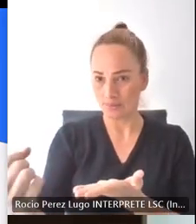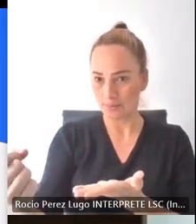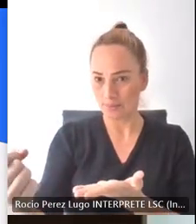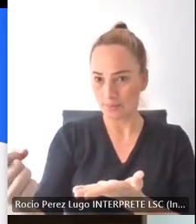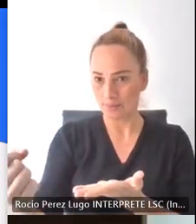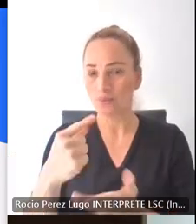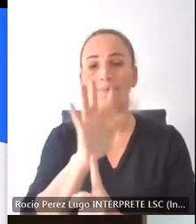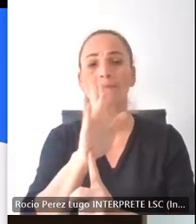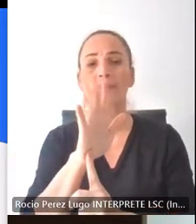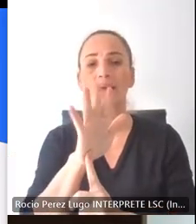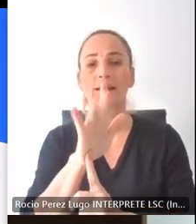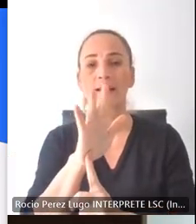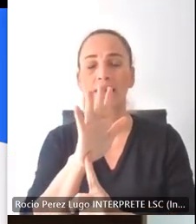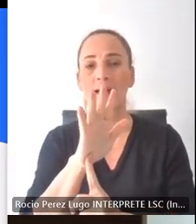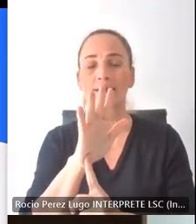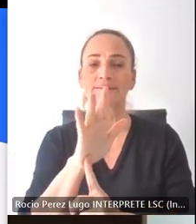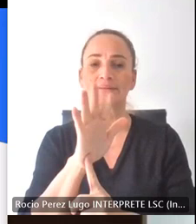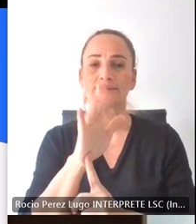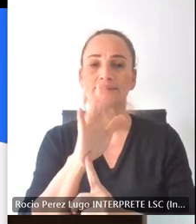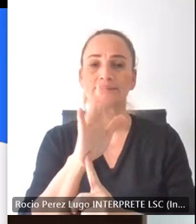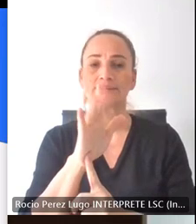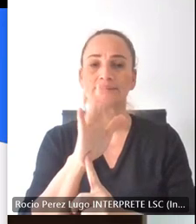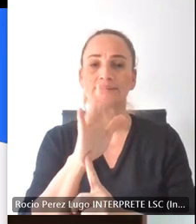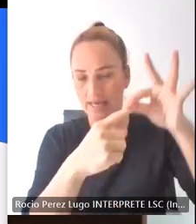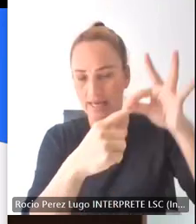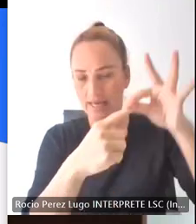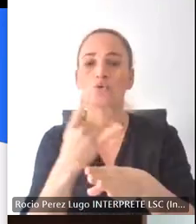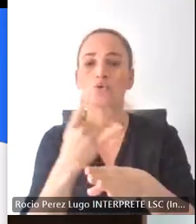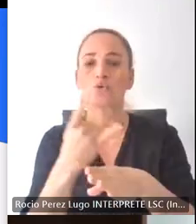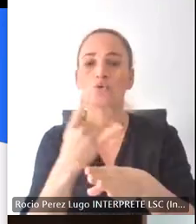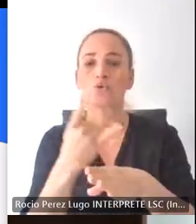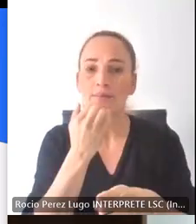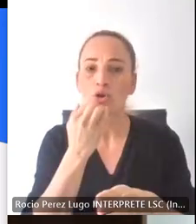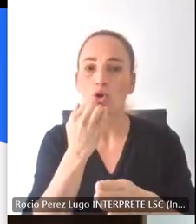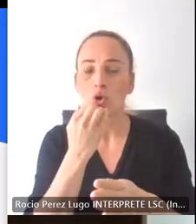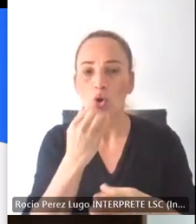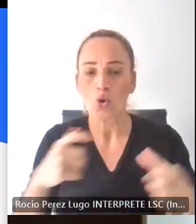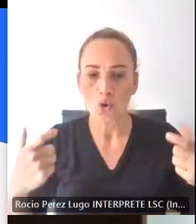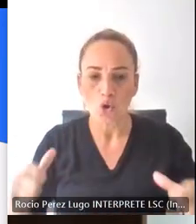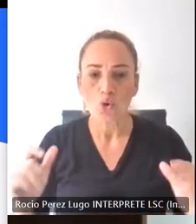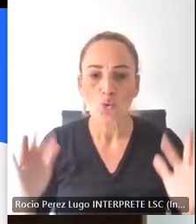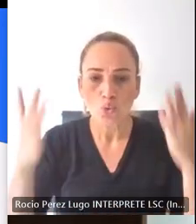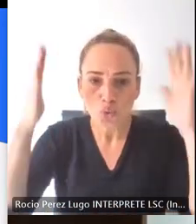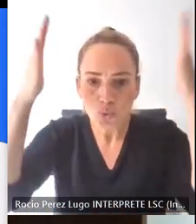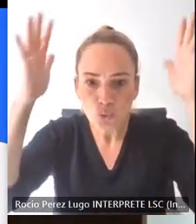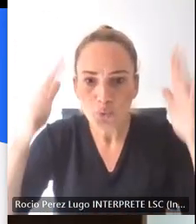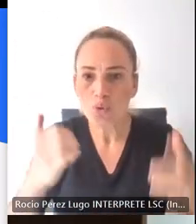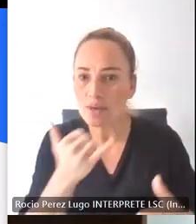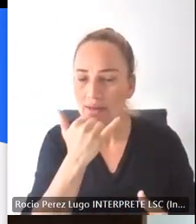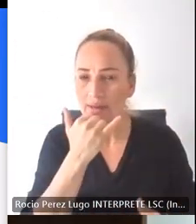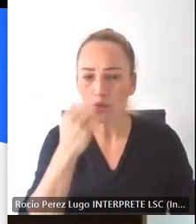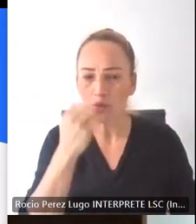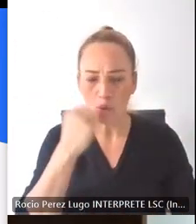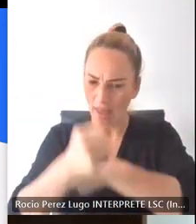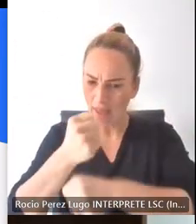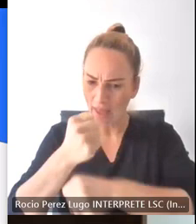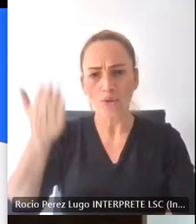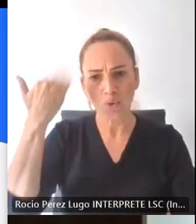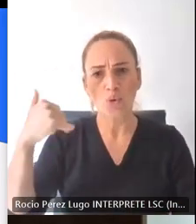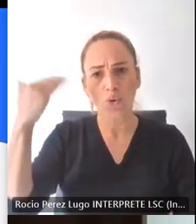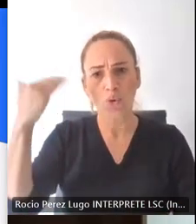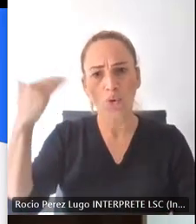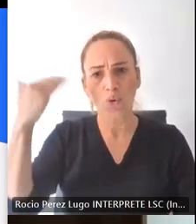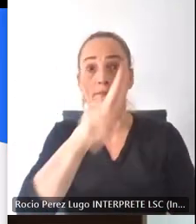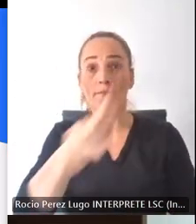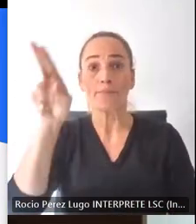unas velas pirotécnicas que utilizan a veces en los cumpleaños y estas velas hace unos años fueron también